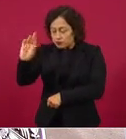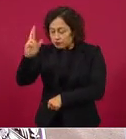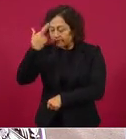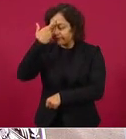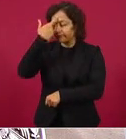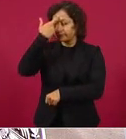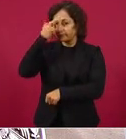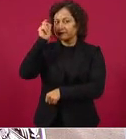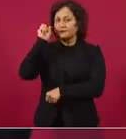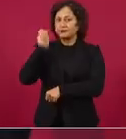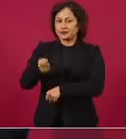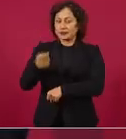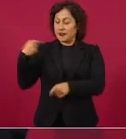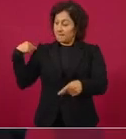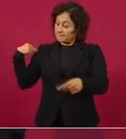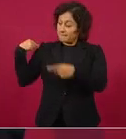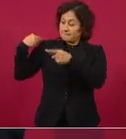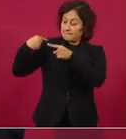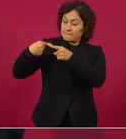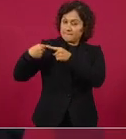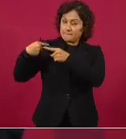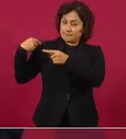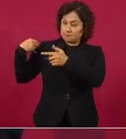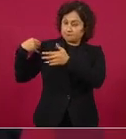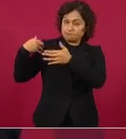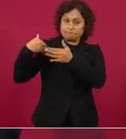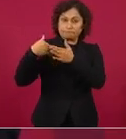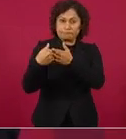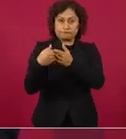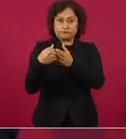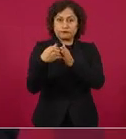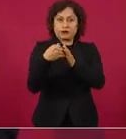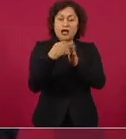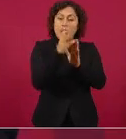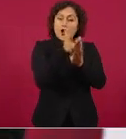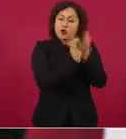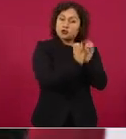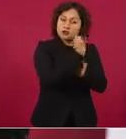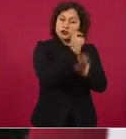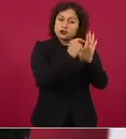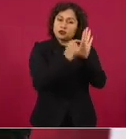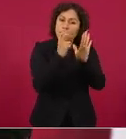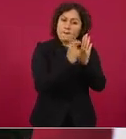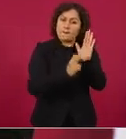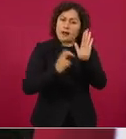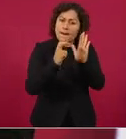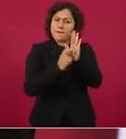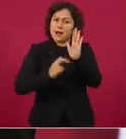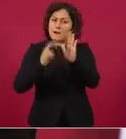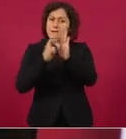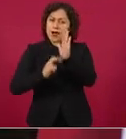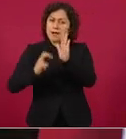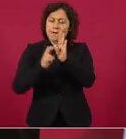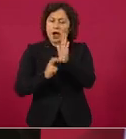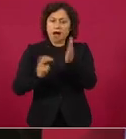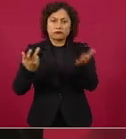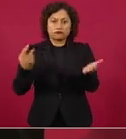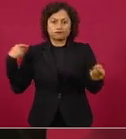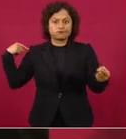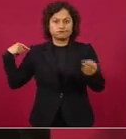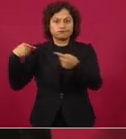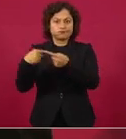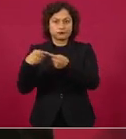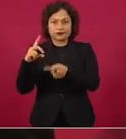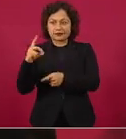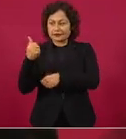No hay una reforma a la Constitución en 36 años que